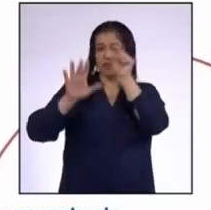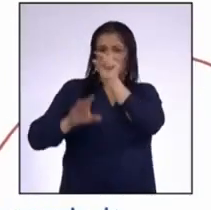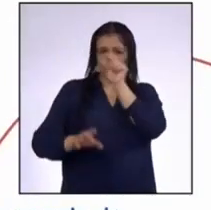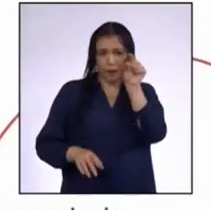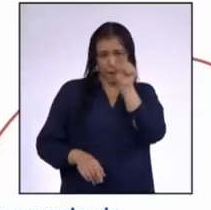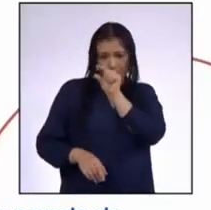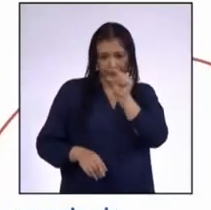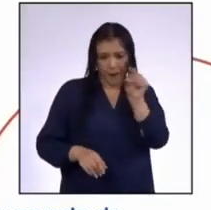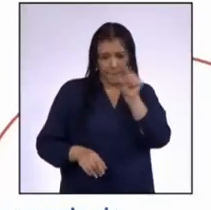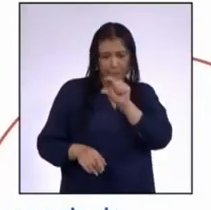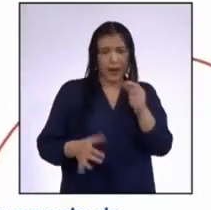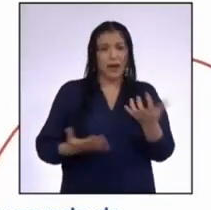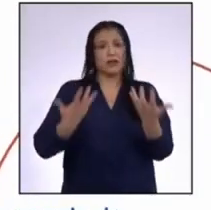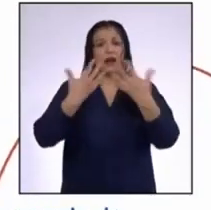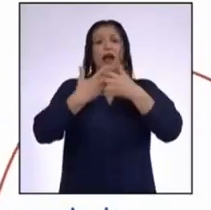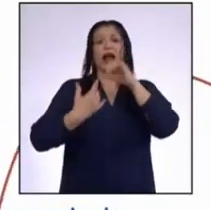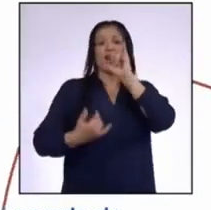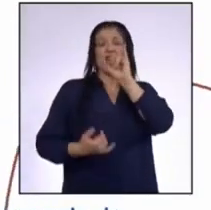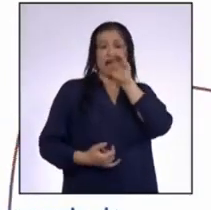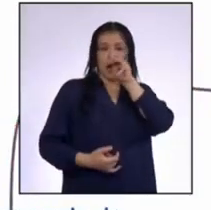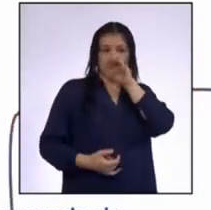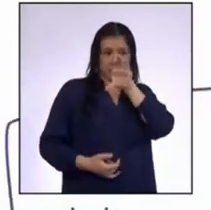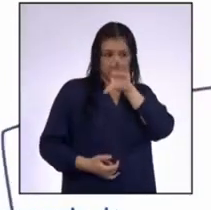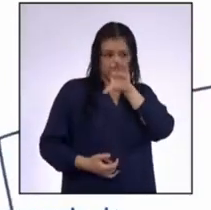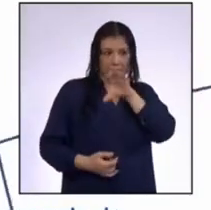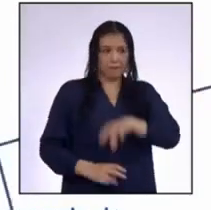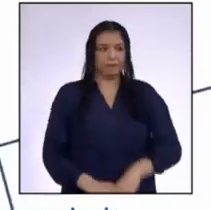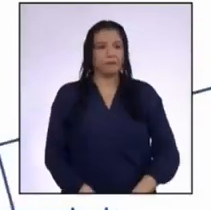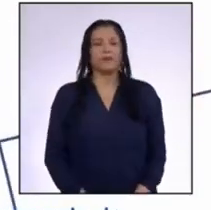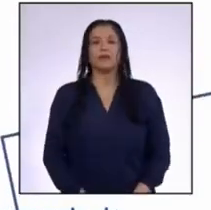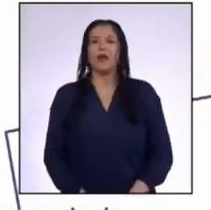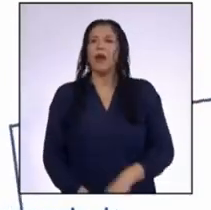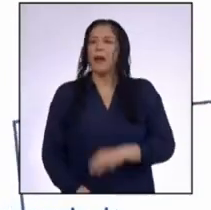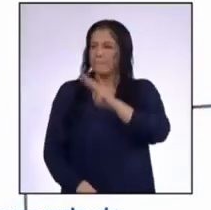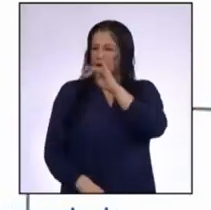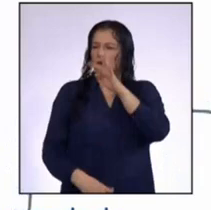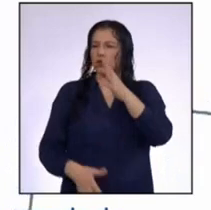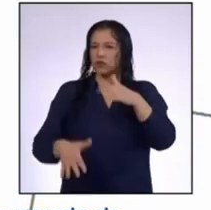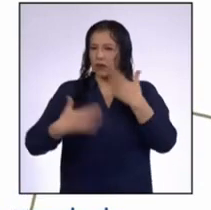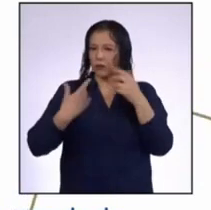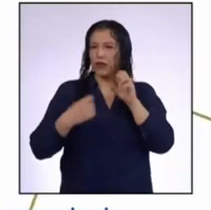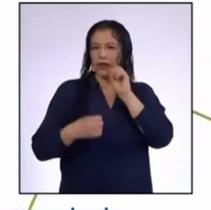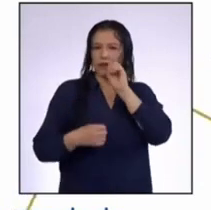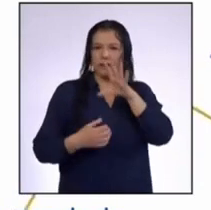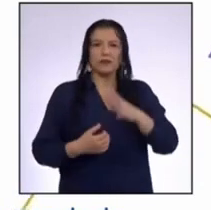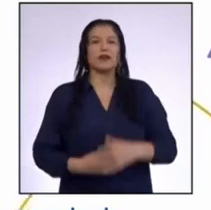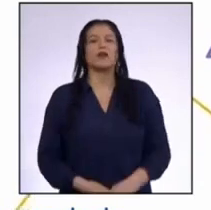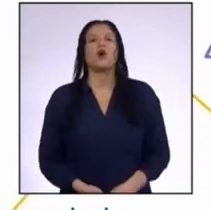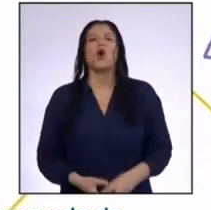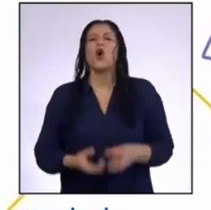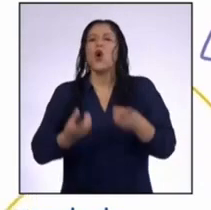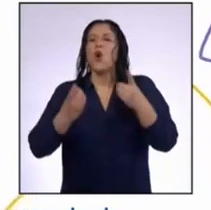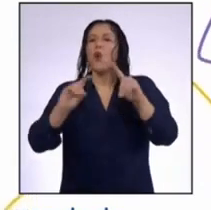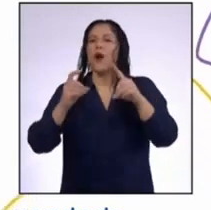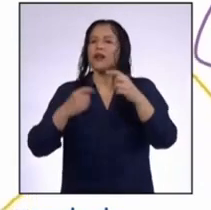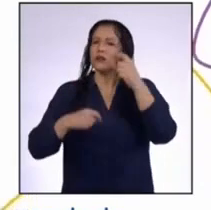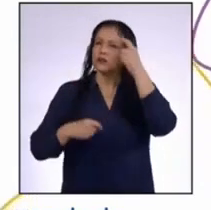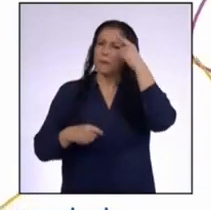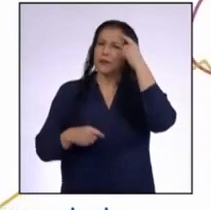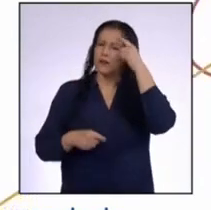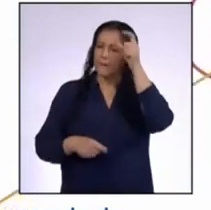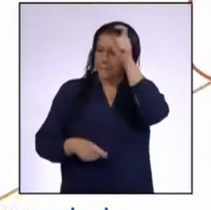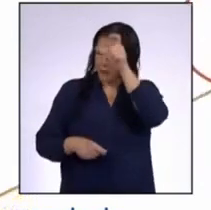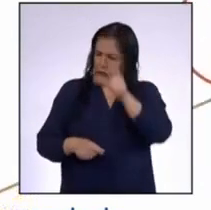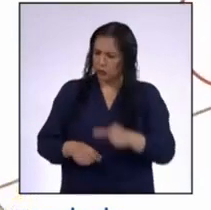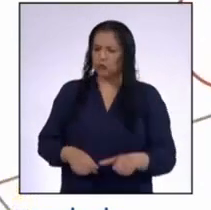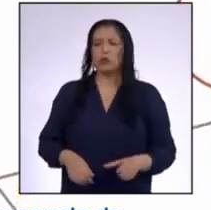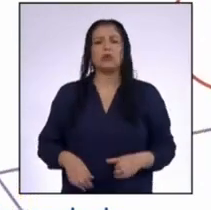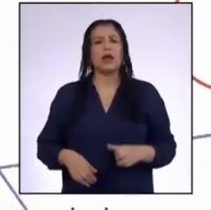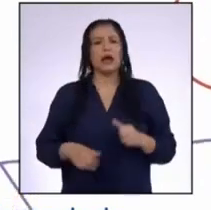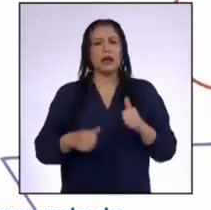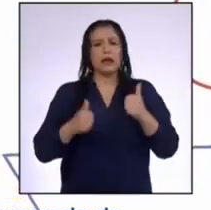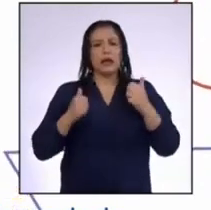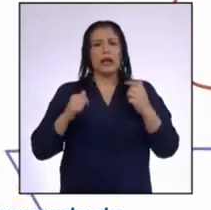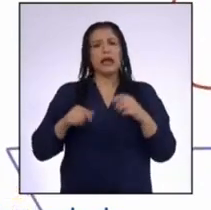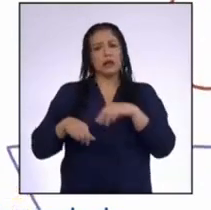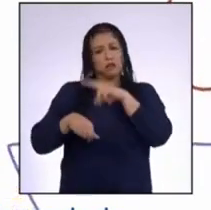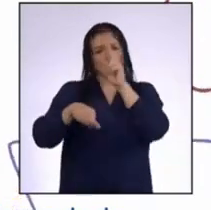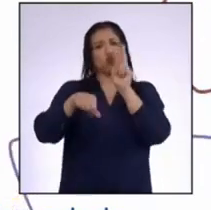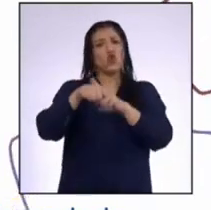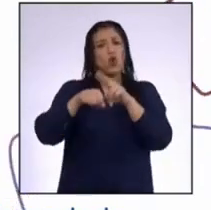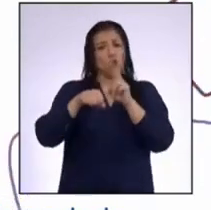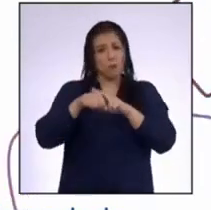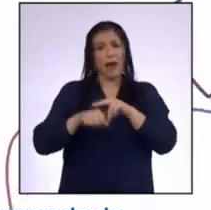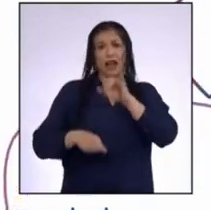asociados a los valores del IMC. Miluska, ¿podrías decirnos cuándo se considera que una persona está en el nivel